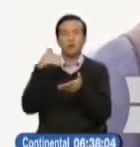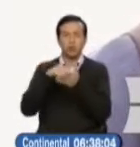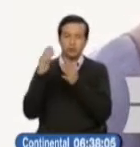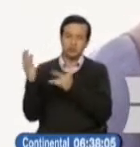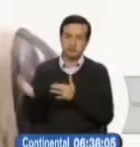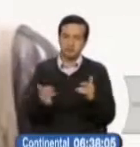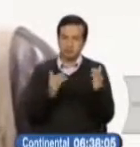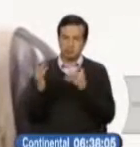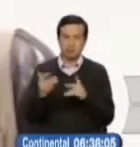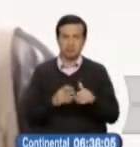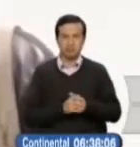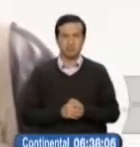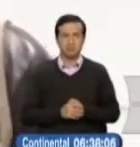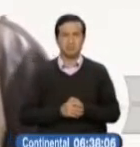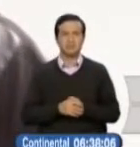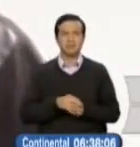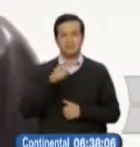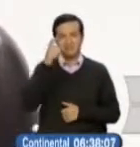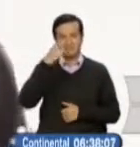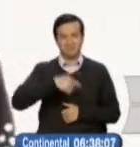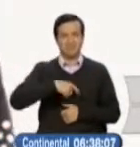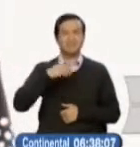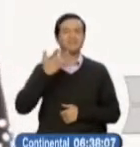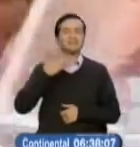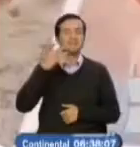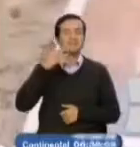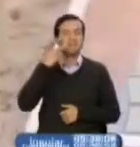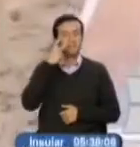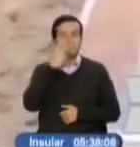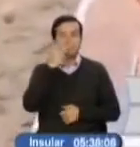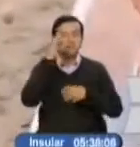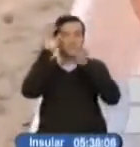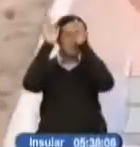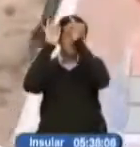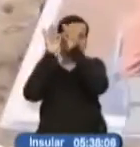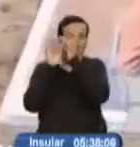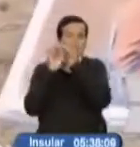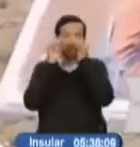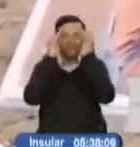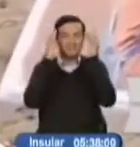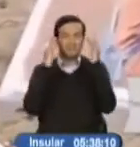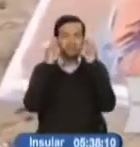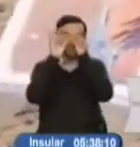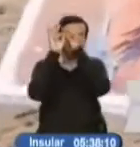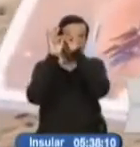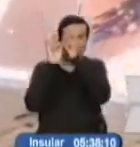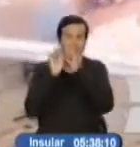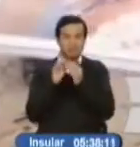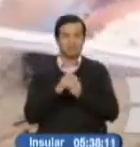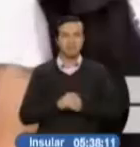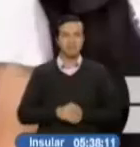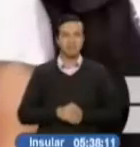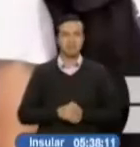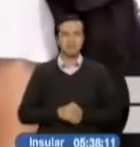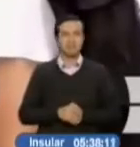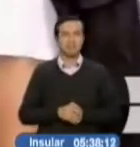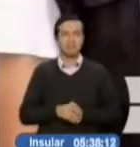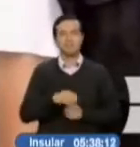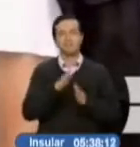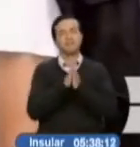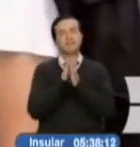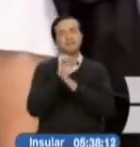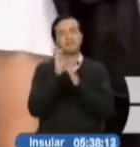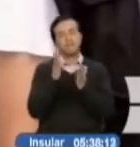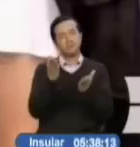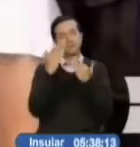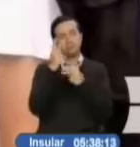comience a venir. Beatriz Caicedo hace este tipo de diseños en el cabello de las personas que requieren su servicio. Pide a los